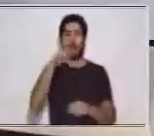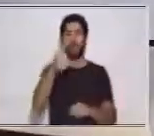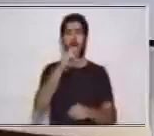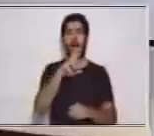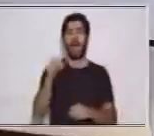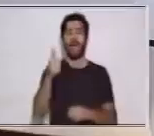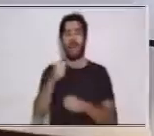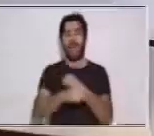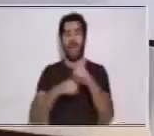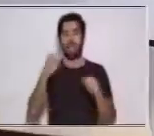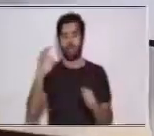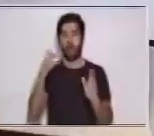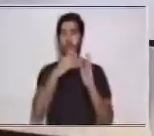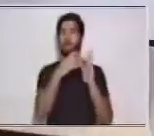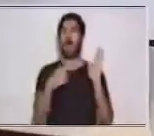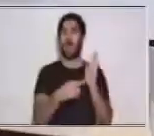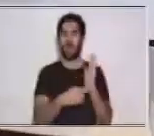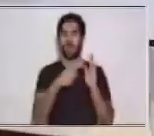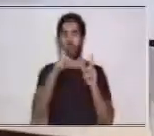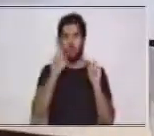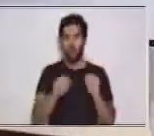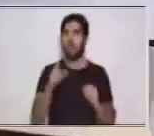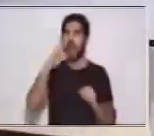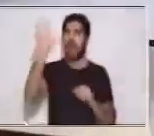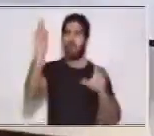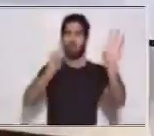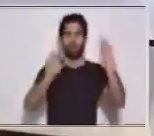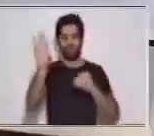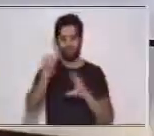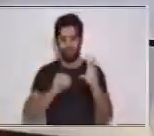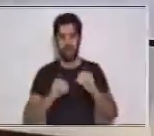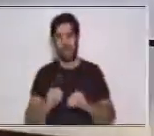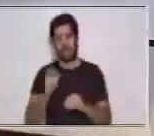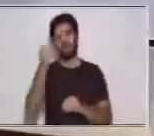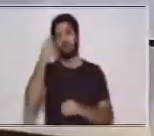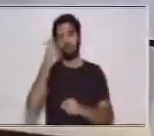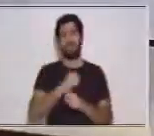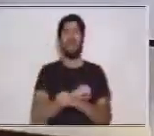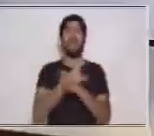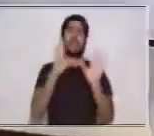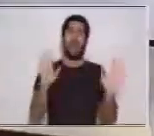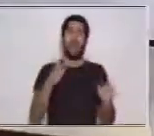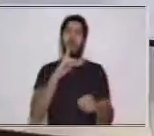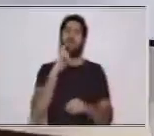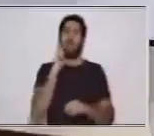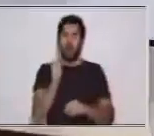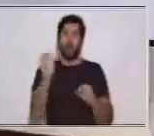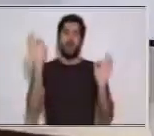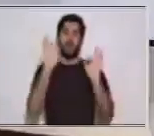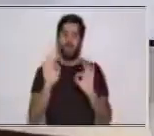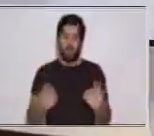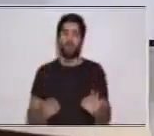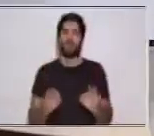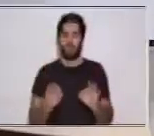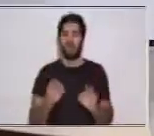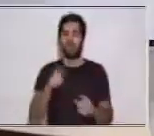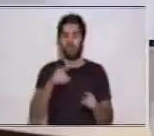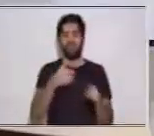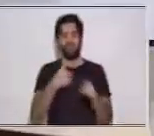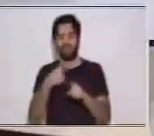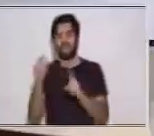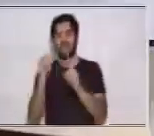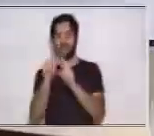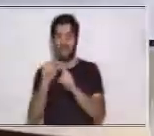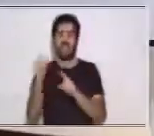los conectores y poder clasificarlos según el que tú consideres que estamos usando en el momento que leemos